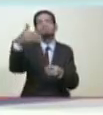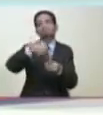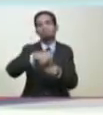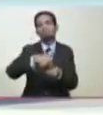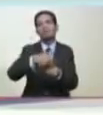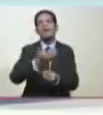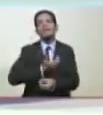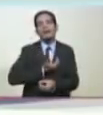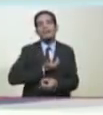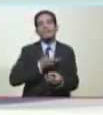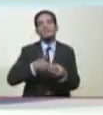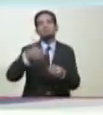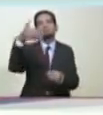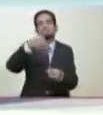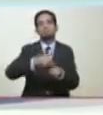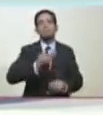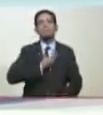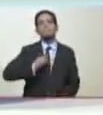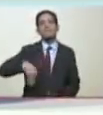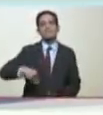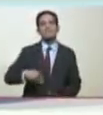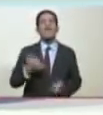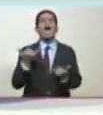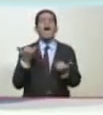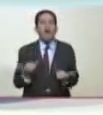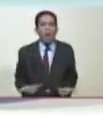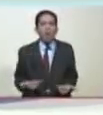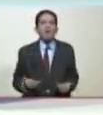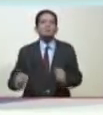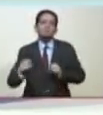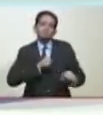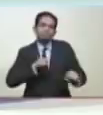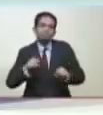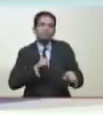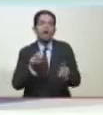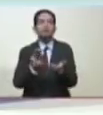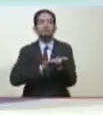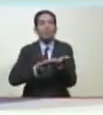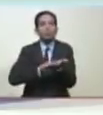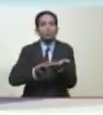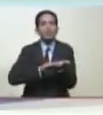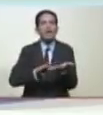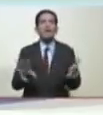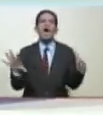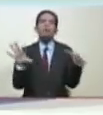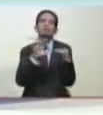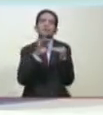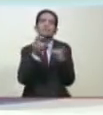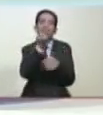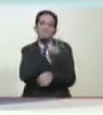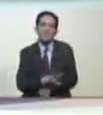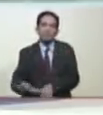alcaldes, elegimos presidentes. Ahora gobernar, ahora solucionar, ahora unir a la nación.